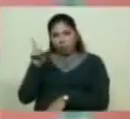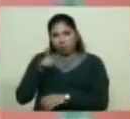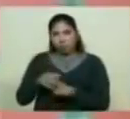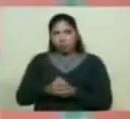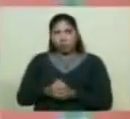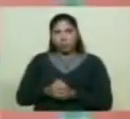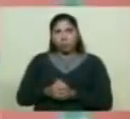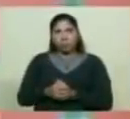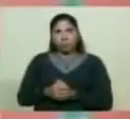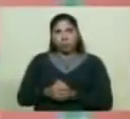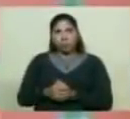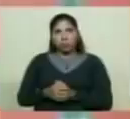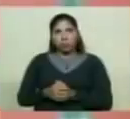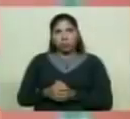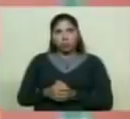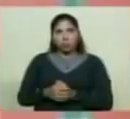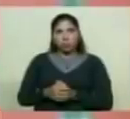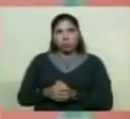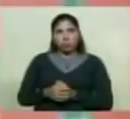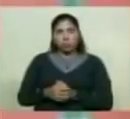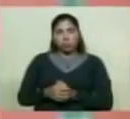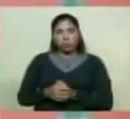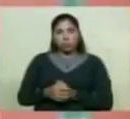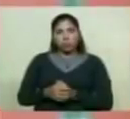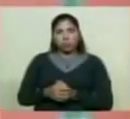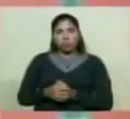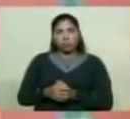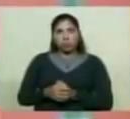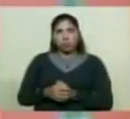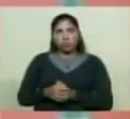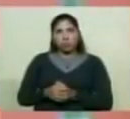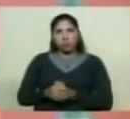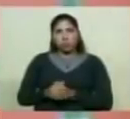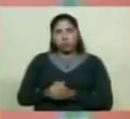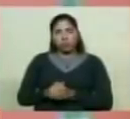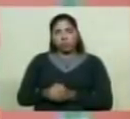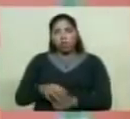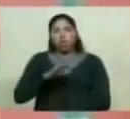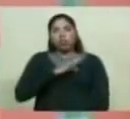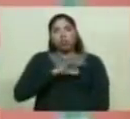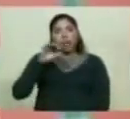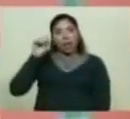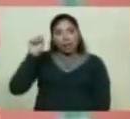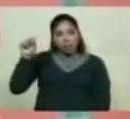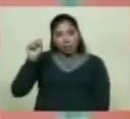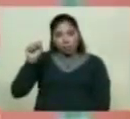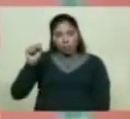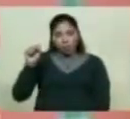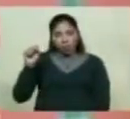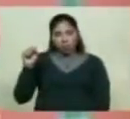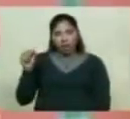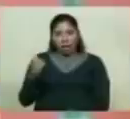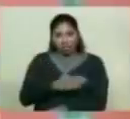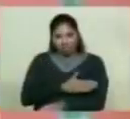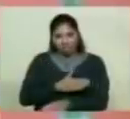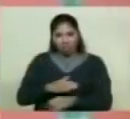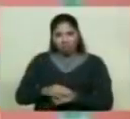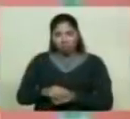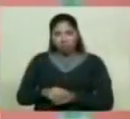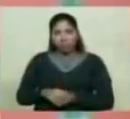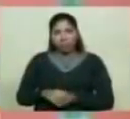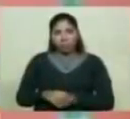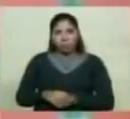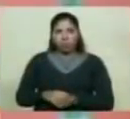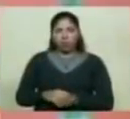algunos de estos elementos del pre socialismo bolivariano que le dieron la fuerza y los